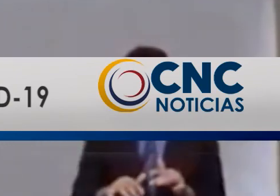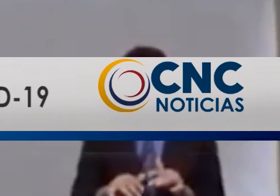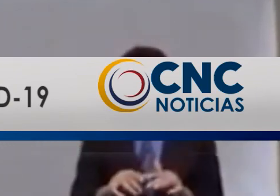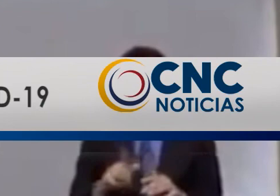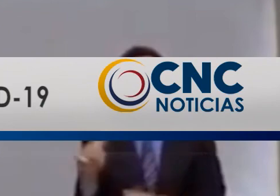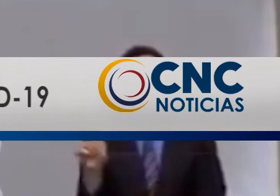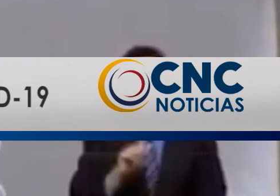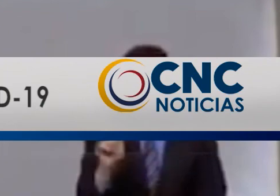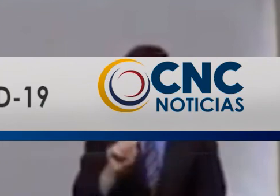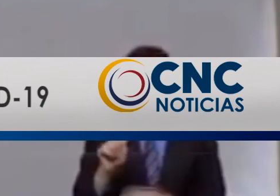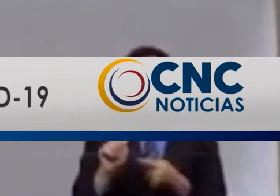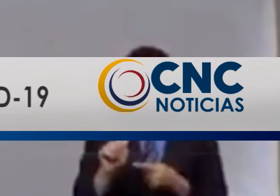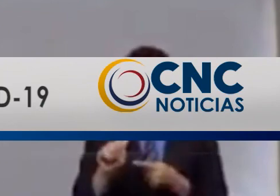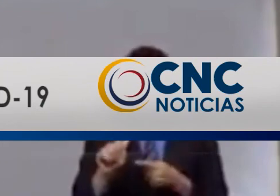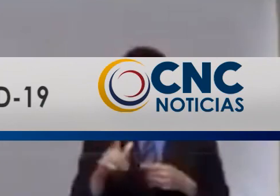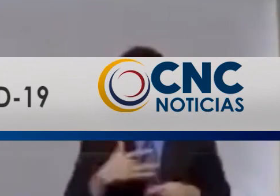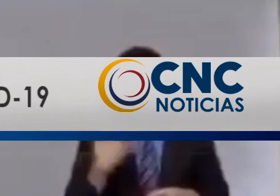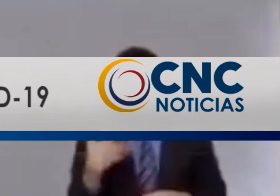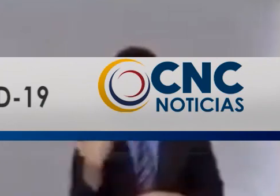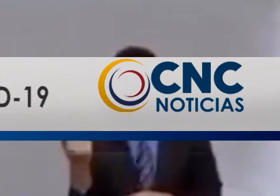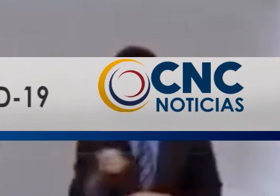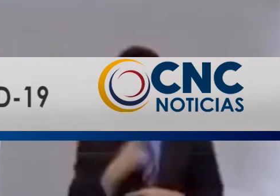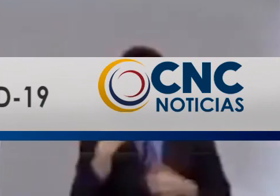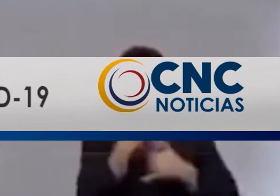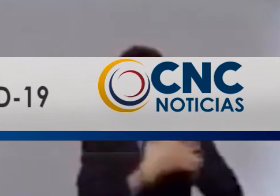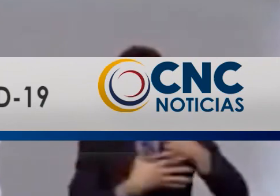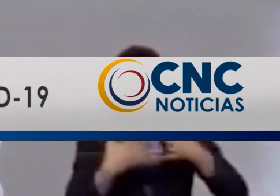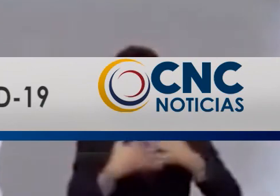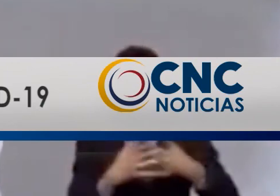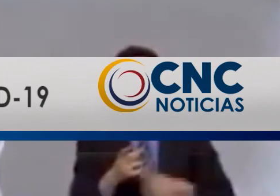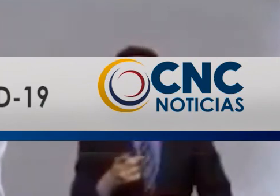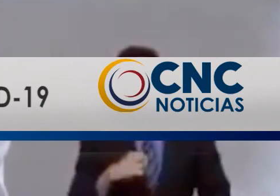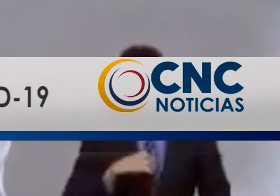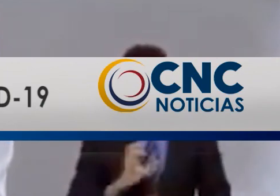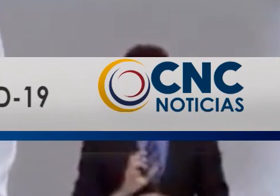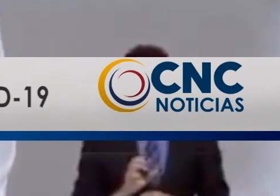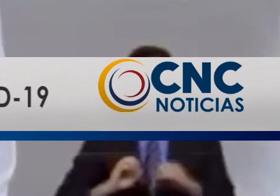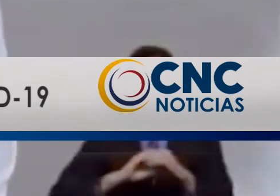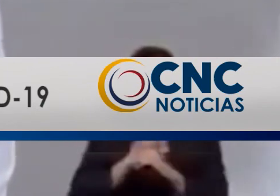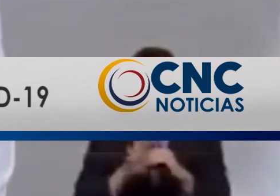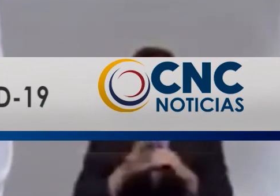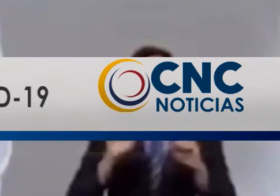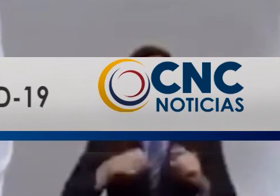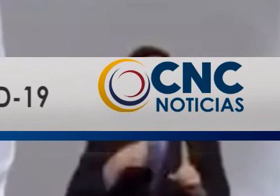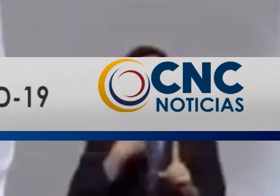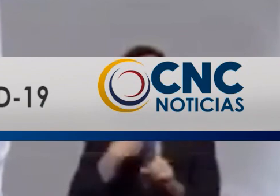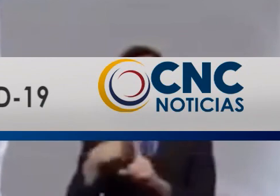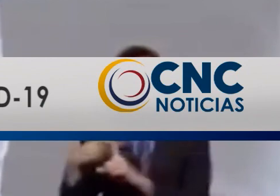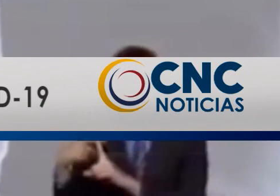mucho tiempo. Eso queda como una cicatriz serológica. El que tuvo el COVID va a dar positivo